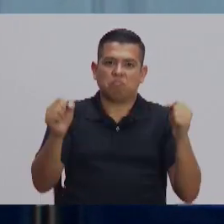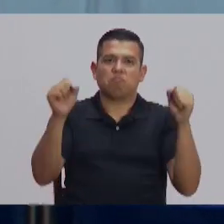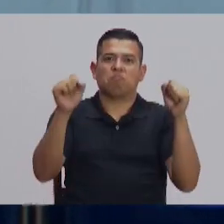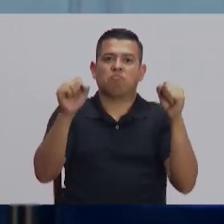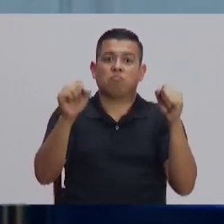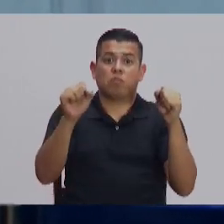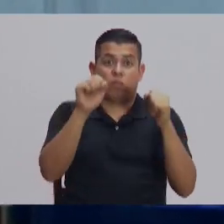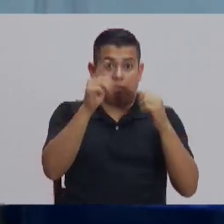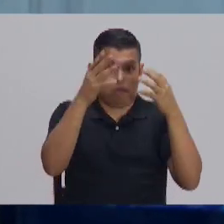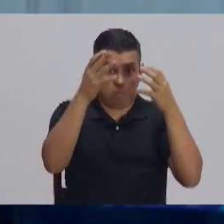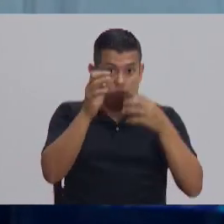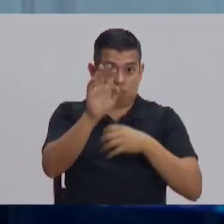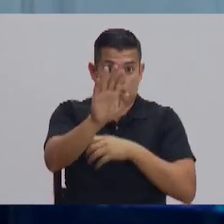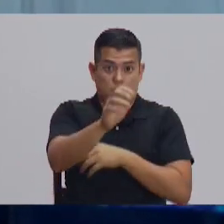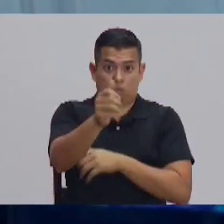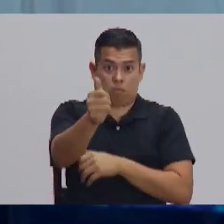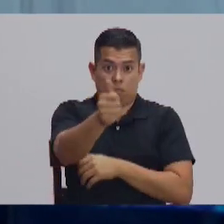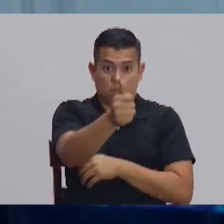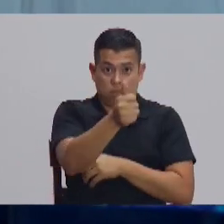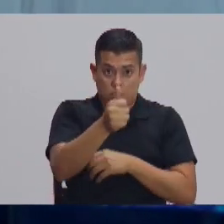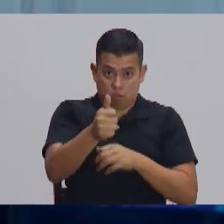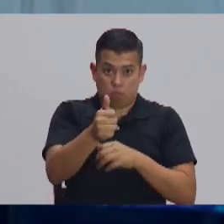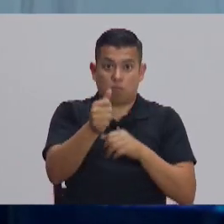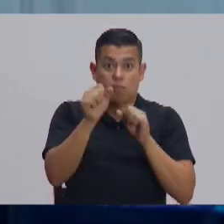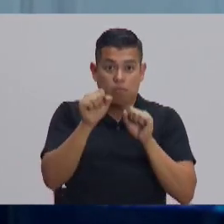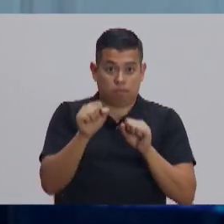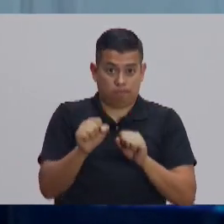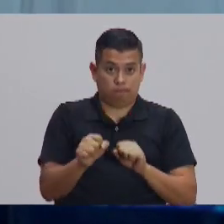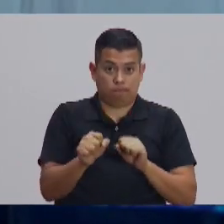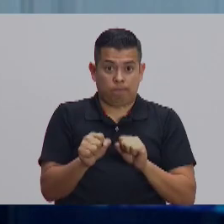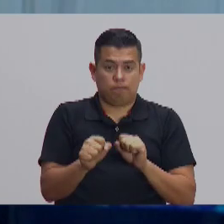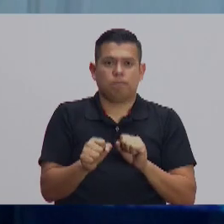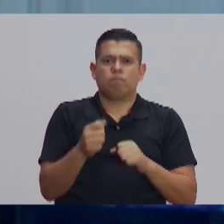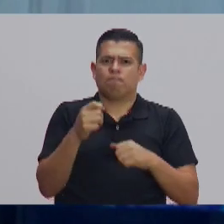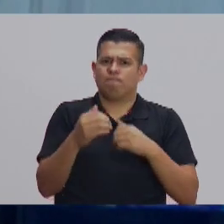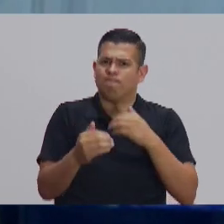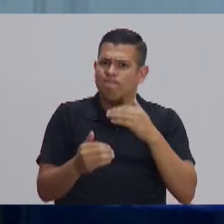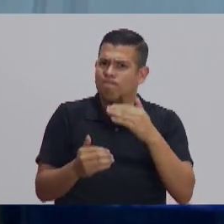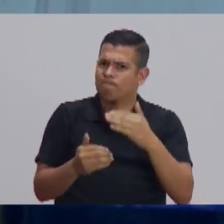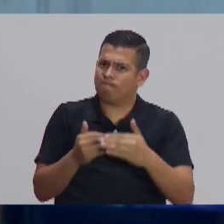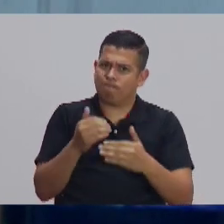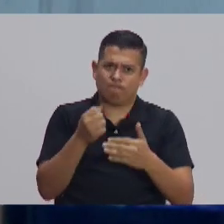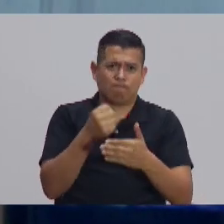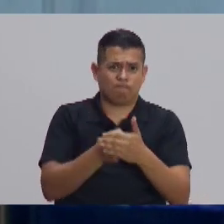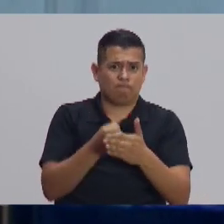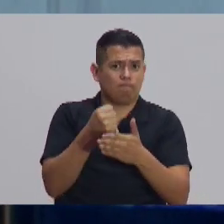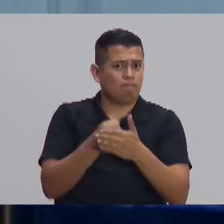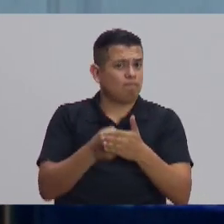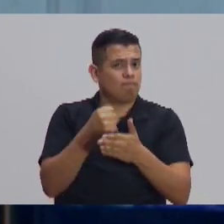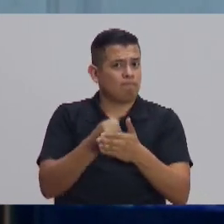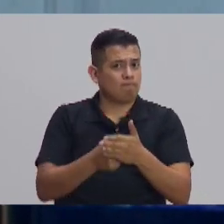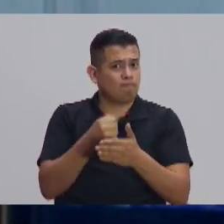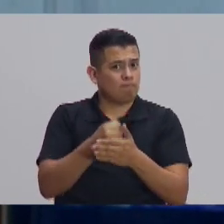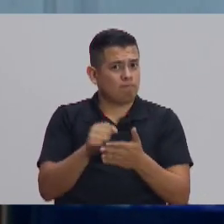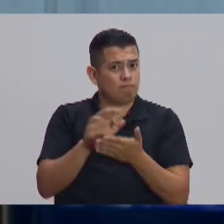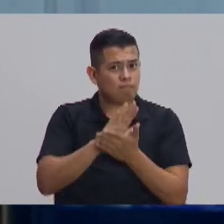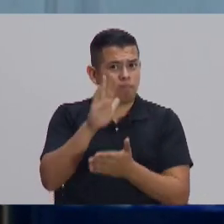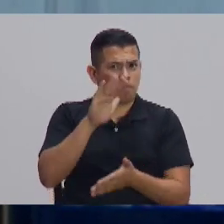depende de la voluntad que nosotros tengamos en seguir adelante espiritualmente